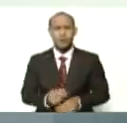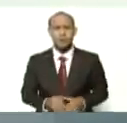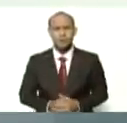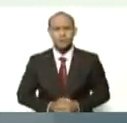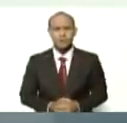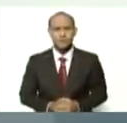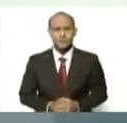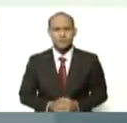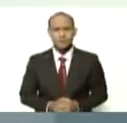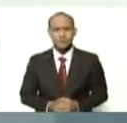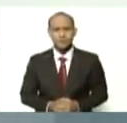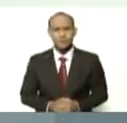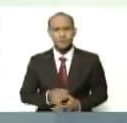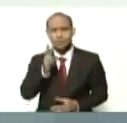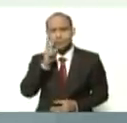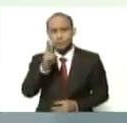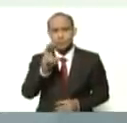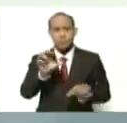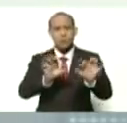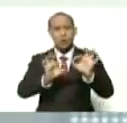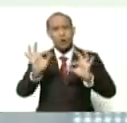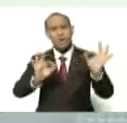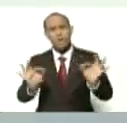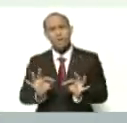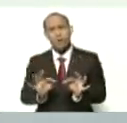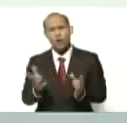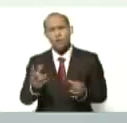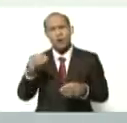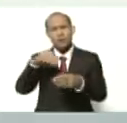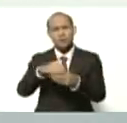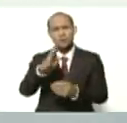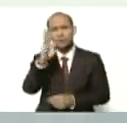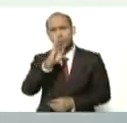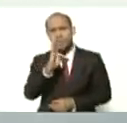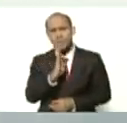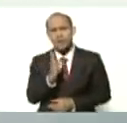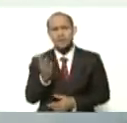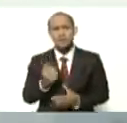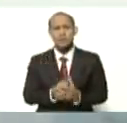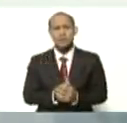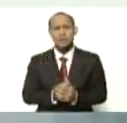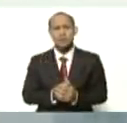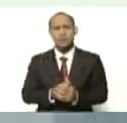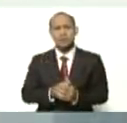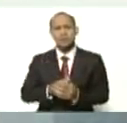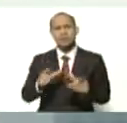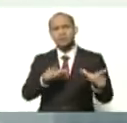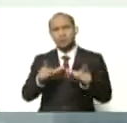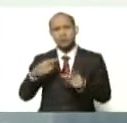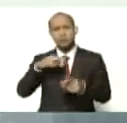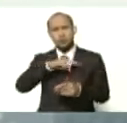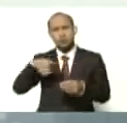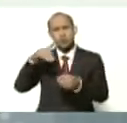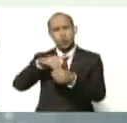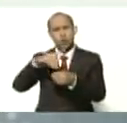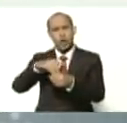pareciera con los datos del brasil y ya nuestros datos en venezuela